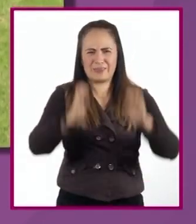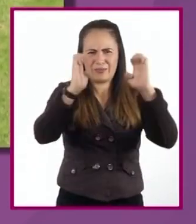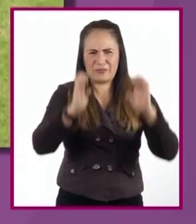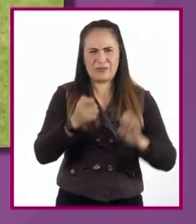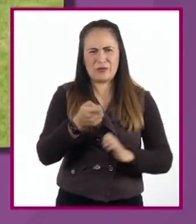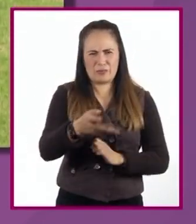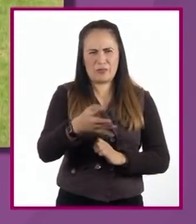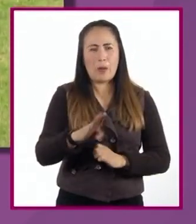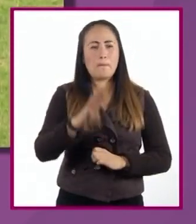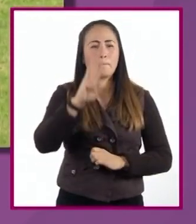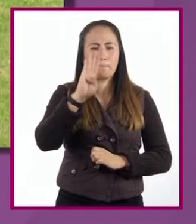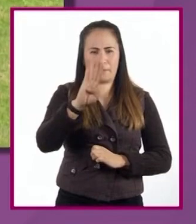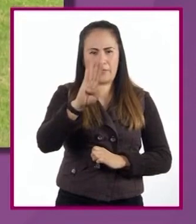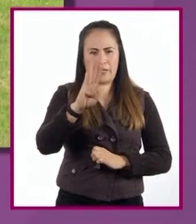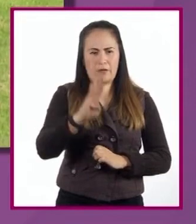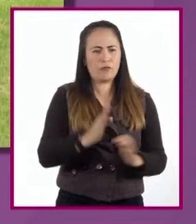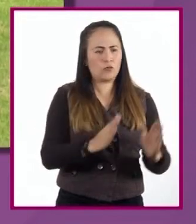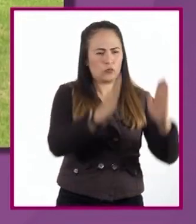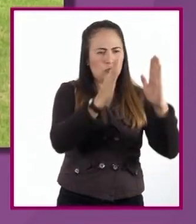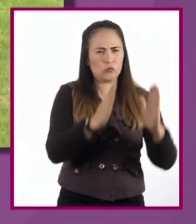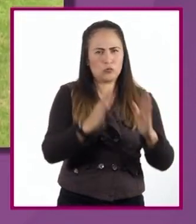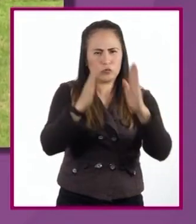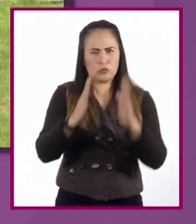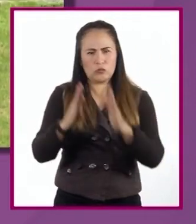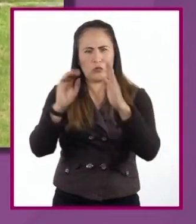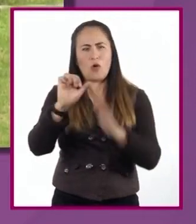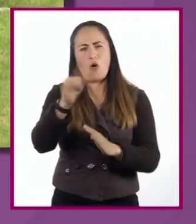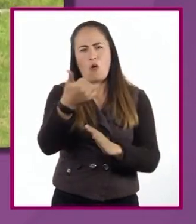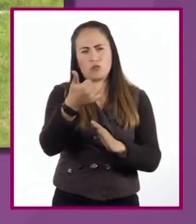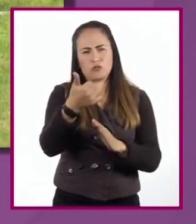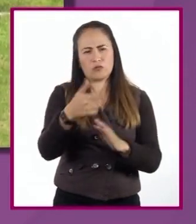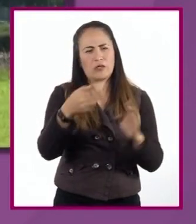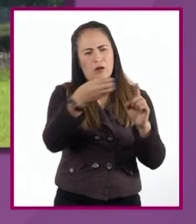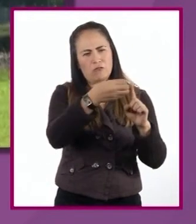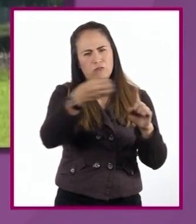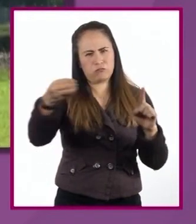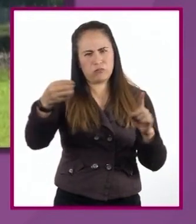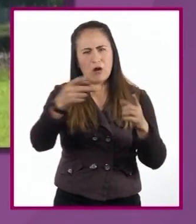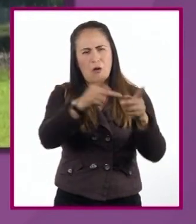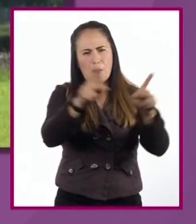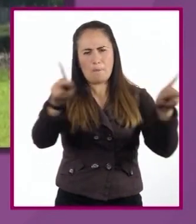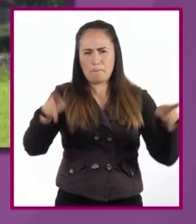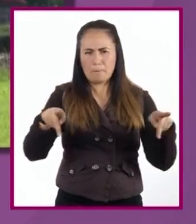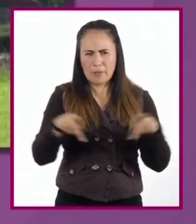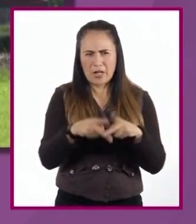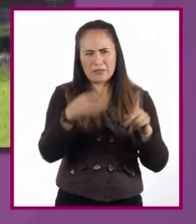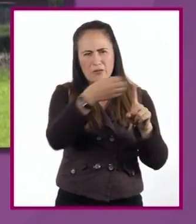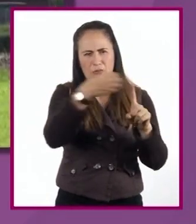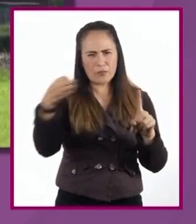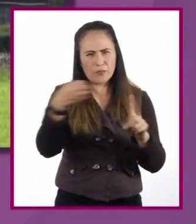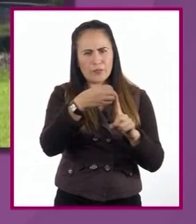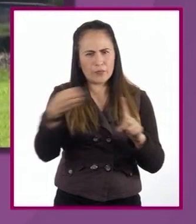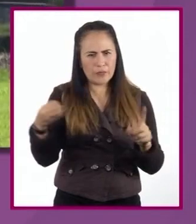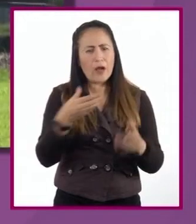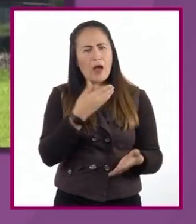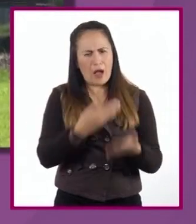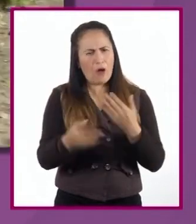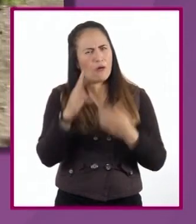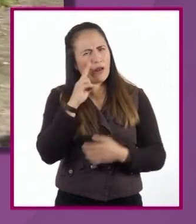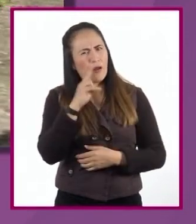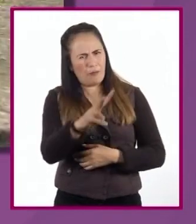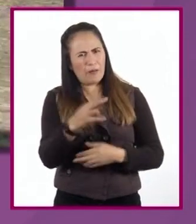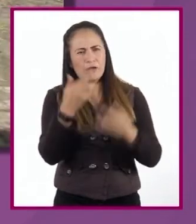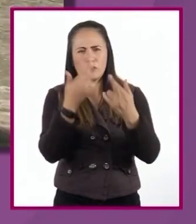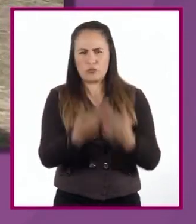B estuvo conformada por 11 estructuras distribuidas alrededor de plazas. Actualmente es posible ver parte de sus